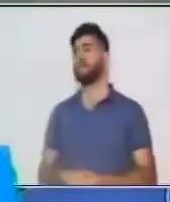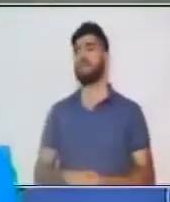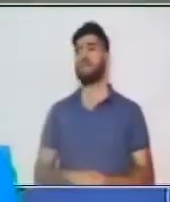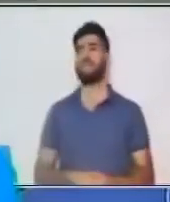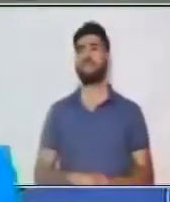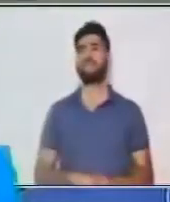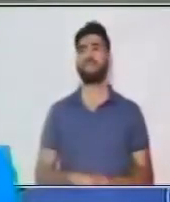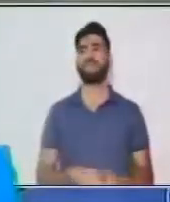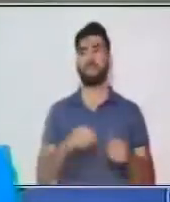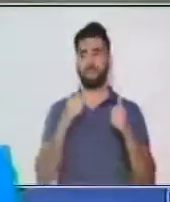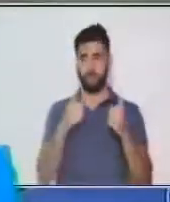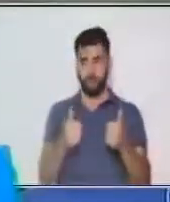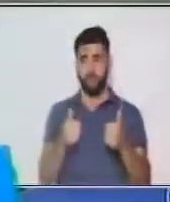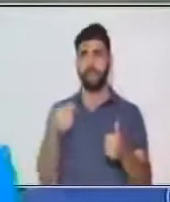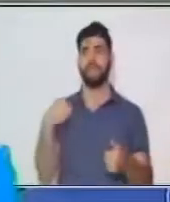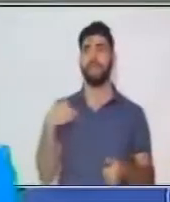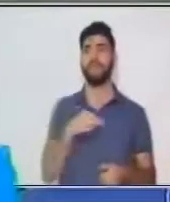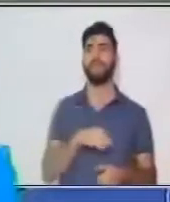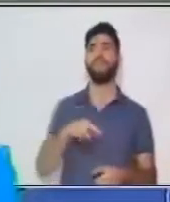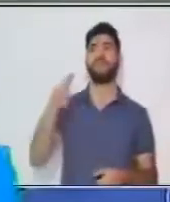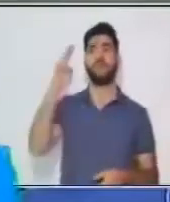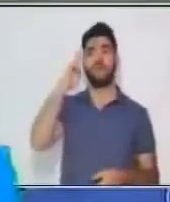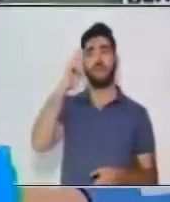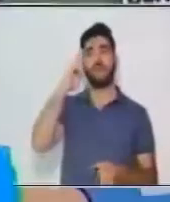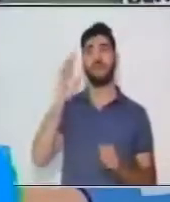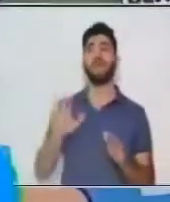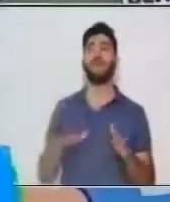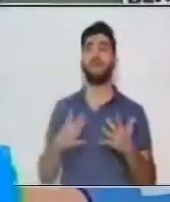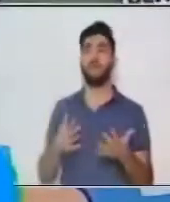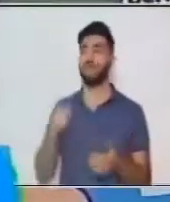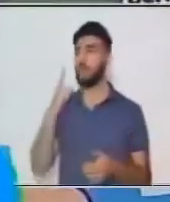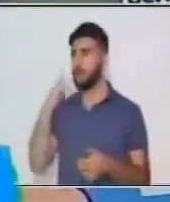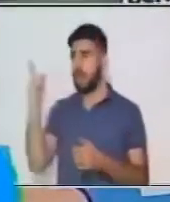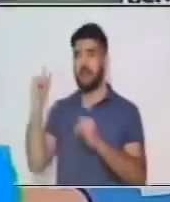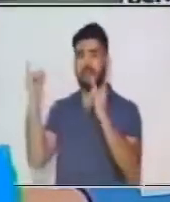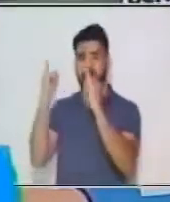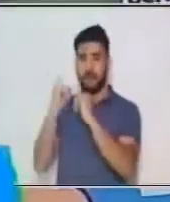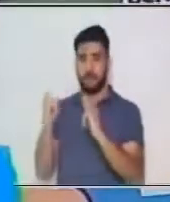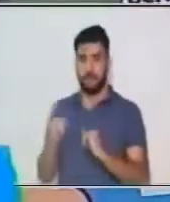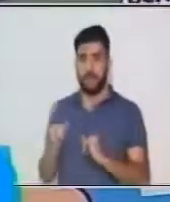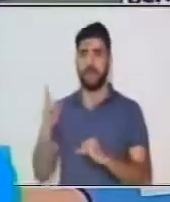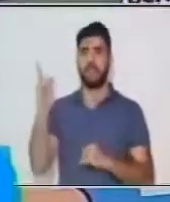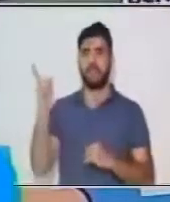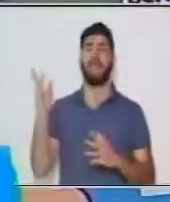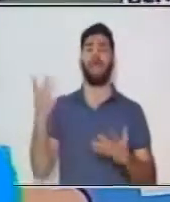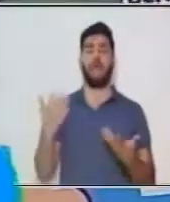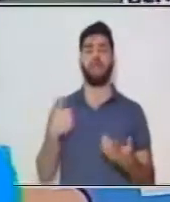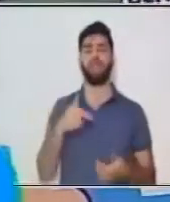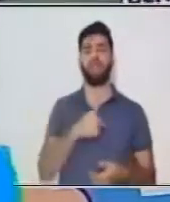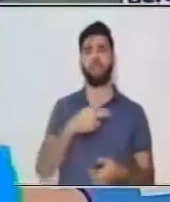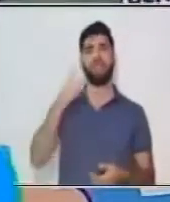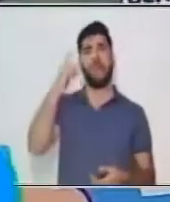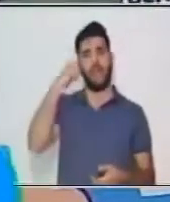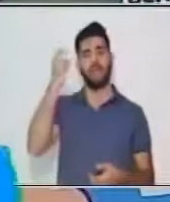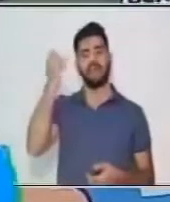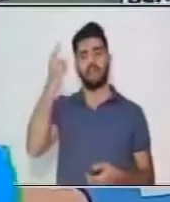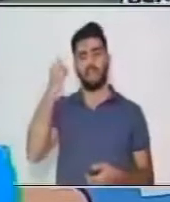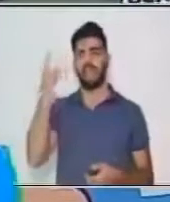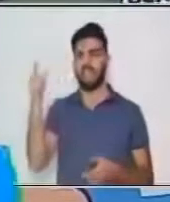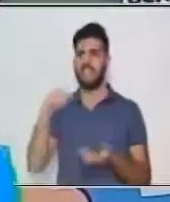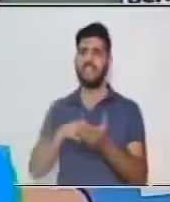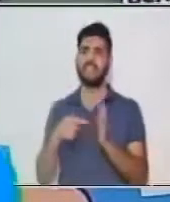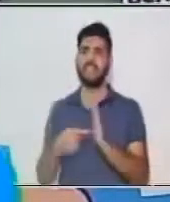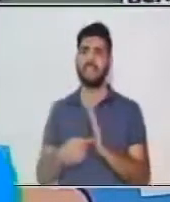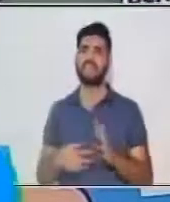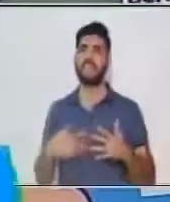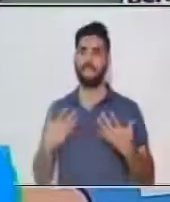bien, entonces vamos a recordar, las imágenes sensoriales son las que nos permiten imaginar lo que el autor quiere decir.